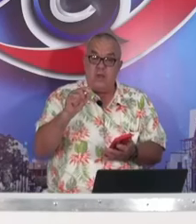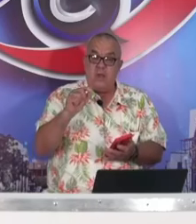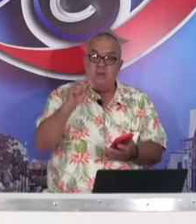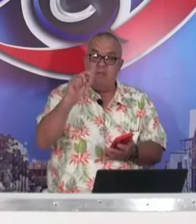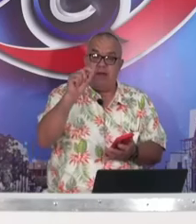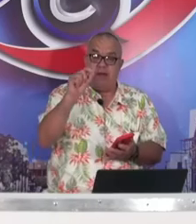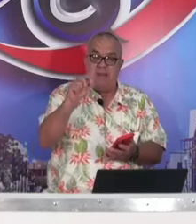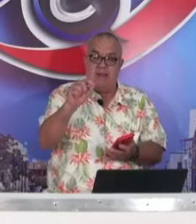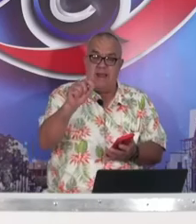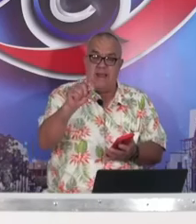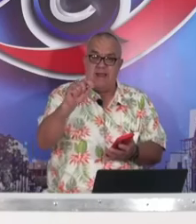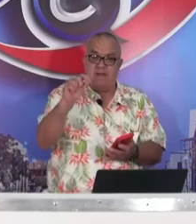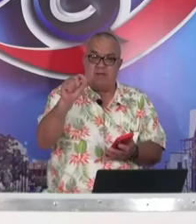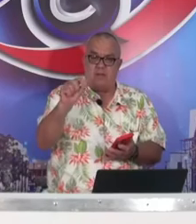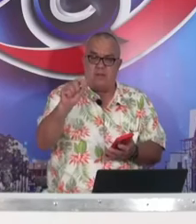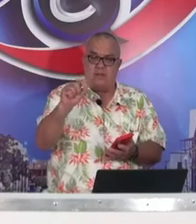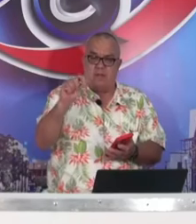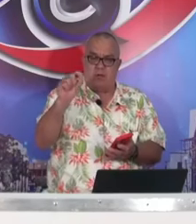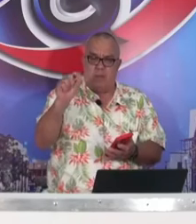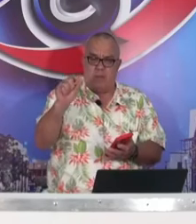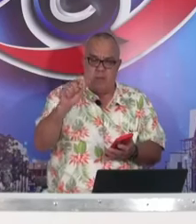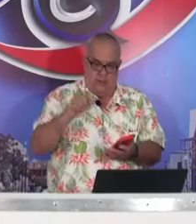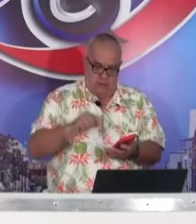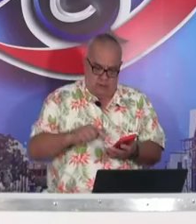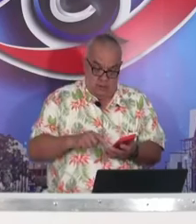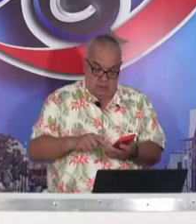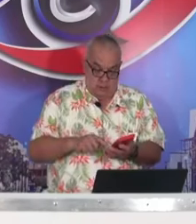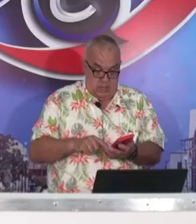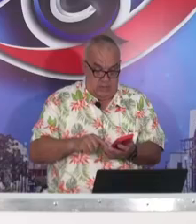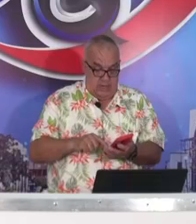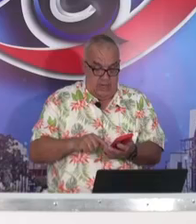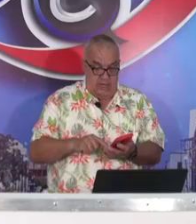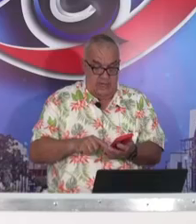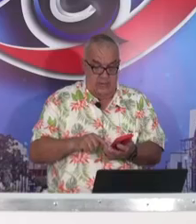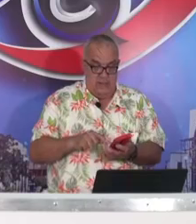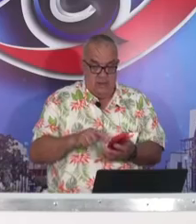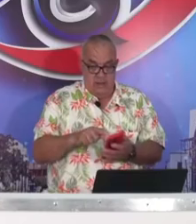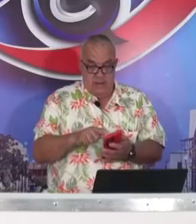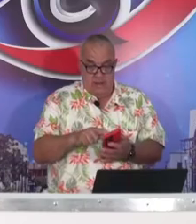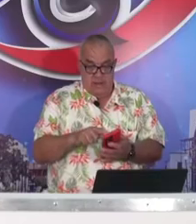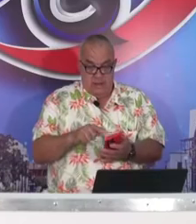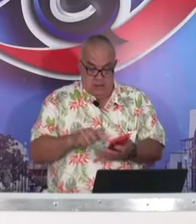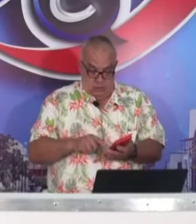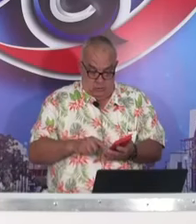Soy Regina Irastorza Tomé. Ah, caray.